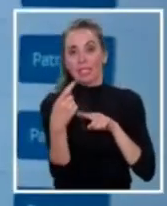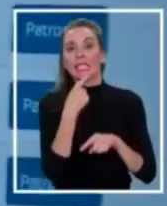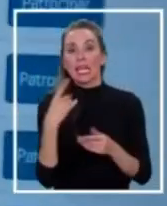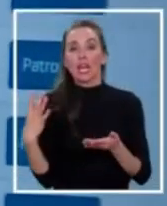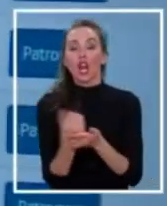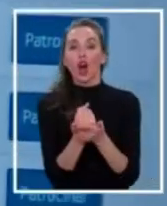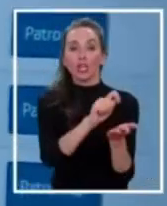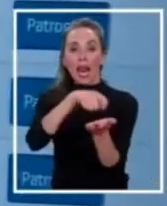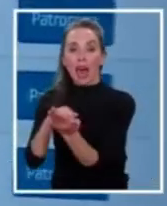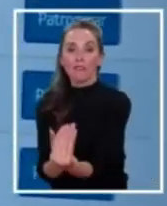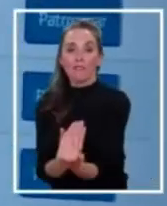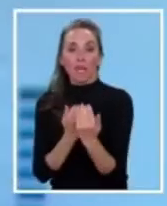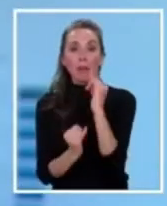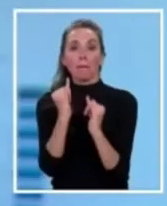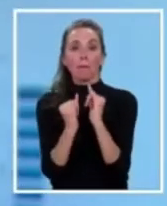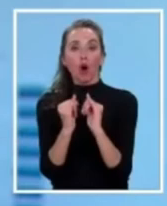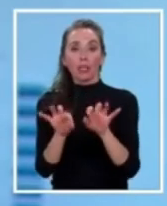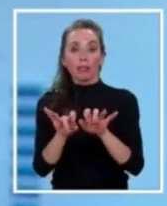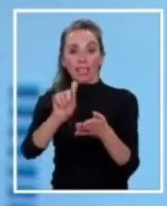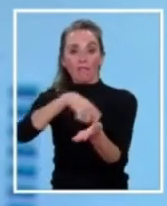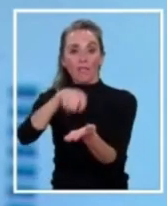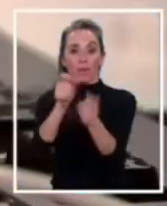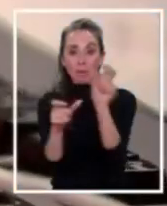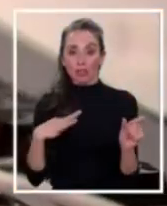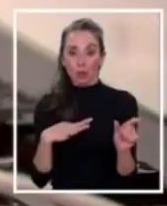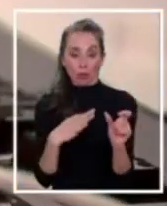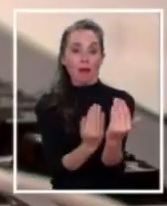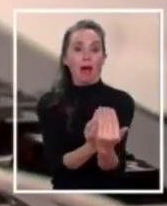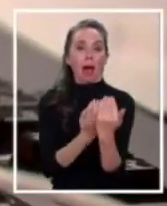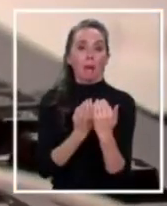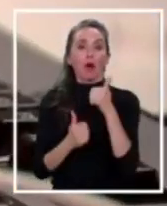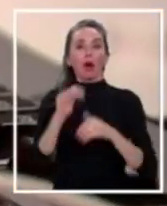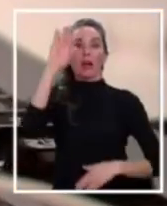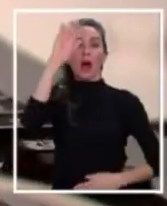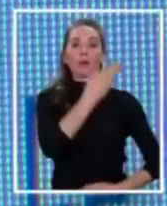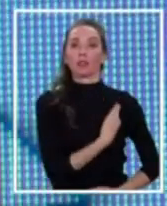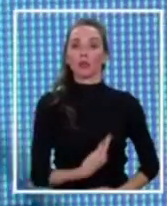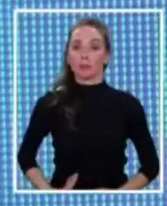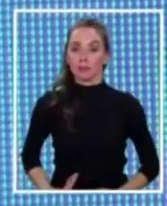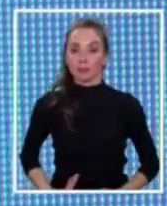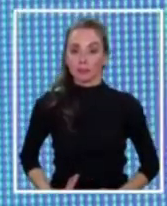las anheladas firmas digitales, en este caso, que patrocinen su aventura como candidatos